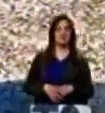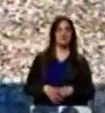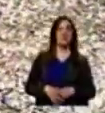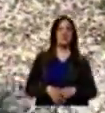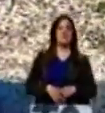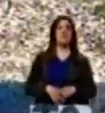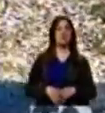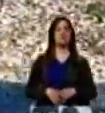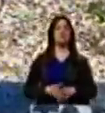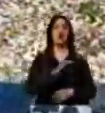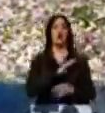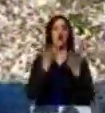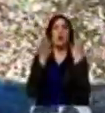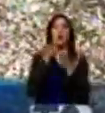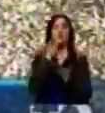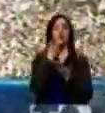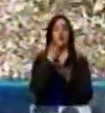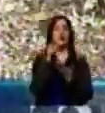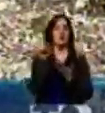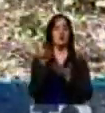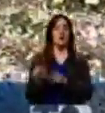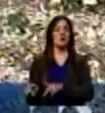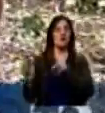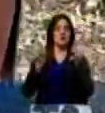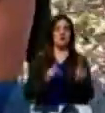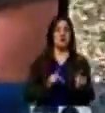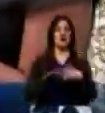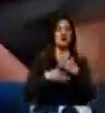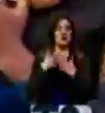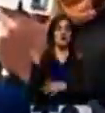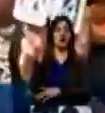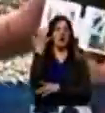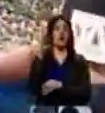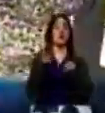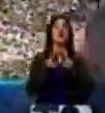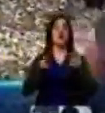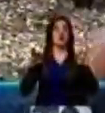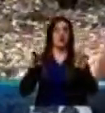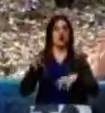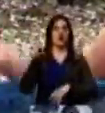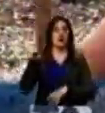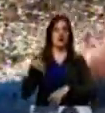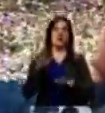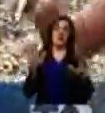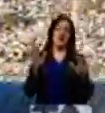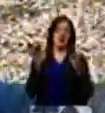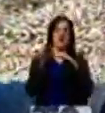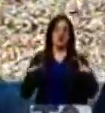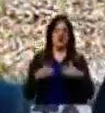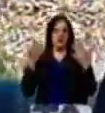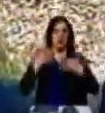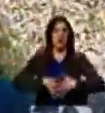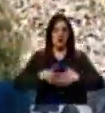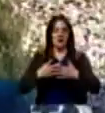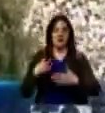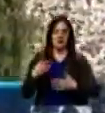de Quito, a través de obras públicas, lleva a cabo todo un plan para poder reciclar estos árboles que ya cumplieron su ciclo y que ahora se